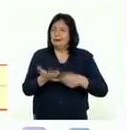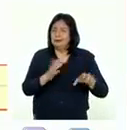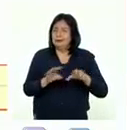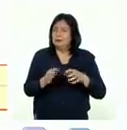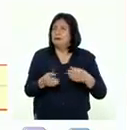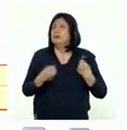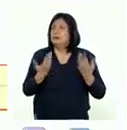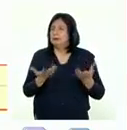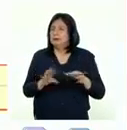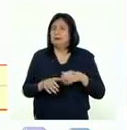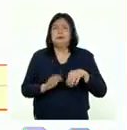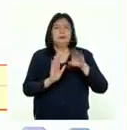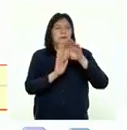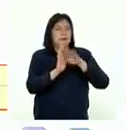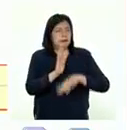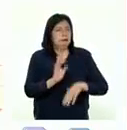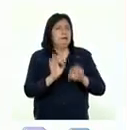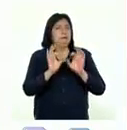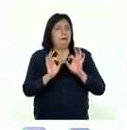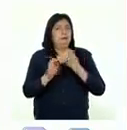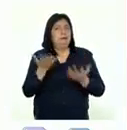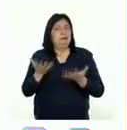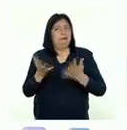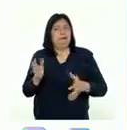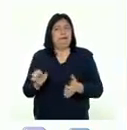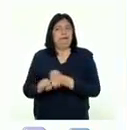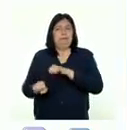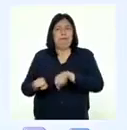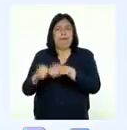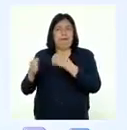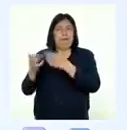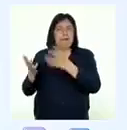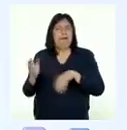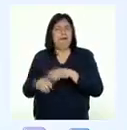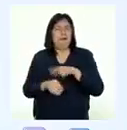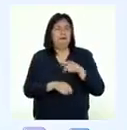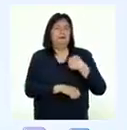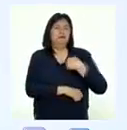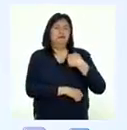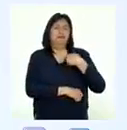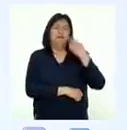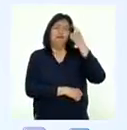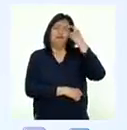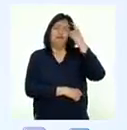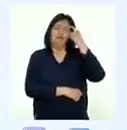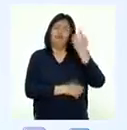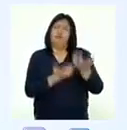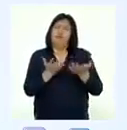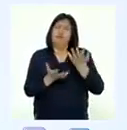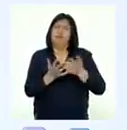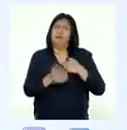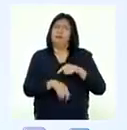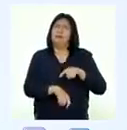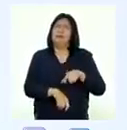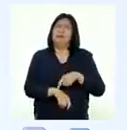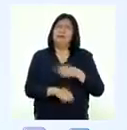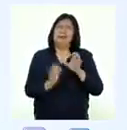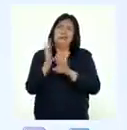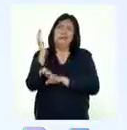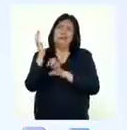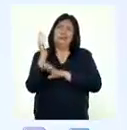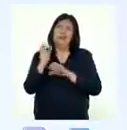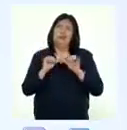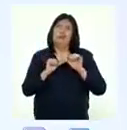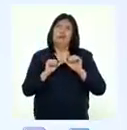que podamos hacer para reducir los riesgos frente a posibles desastres. Me quedé pensando en si a lo largo del tiempo las estaciones